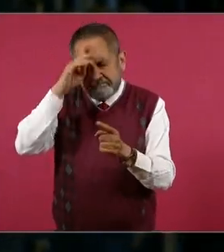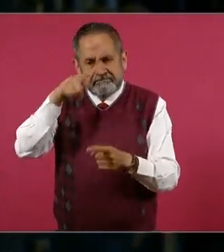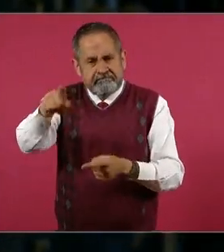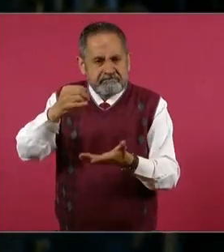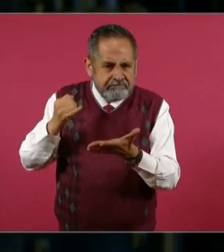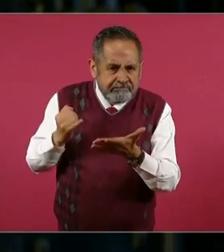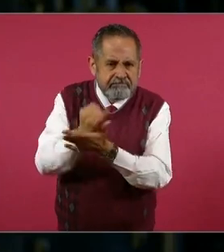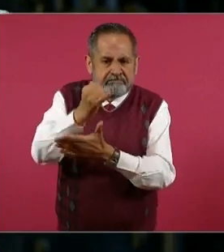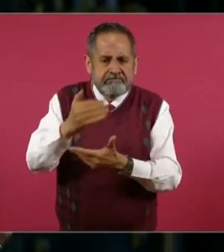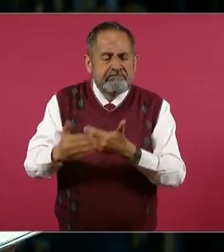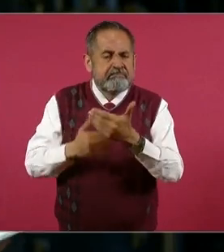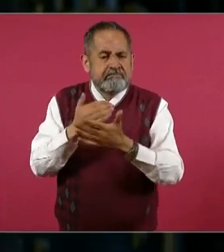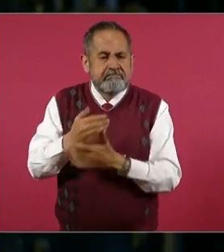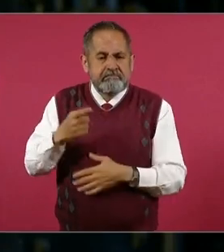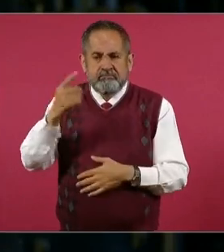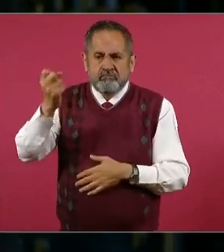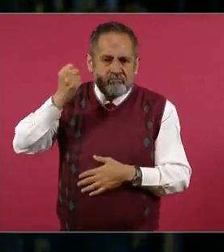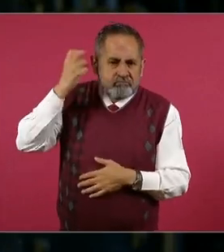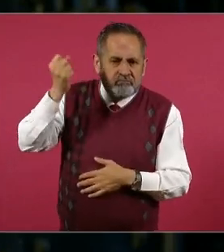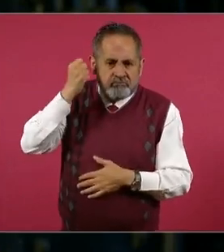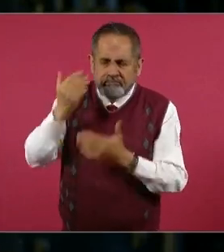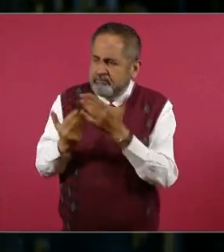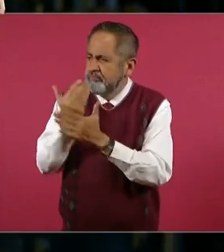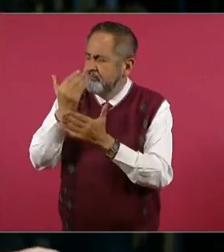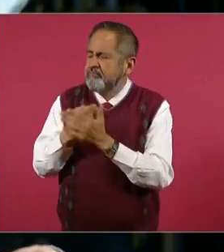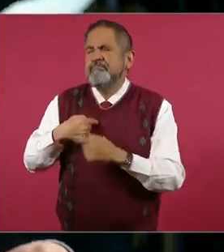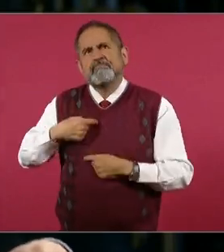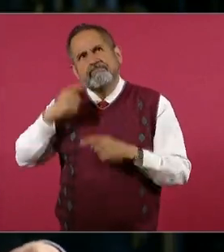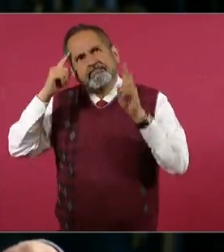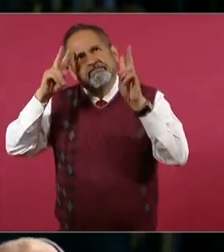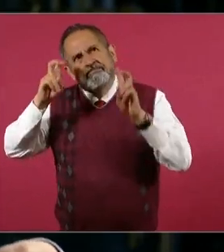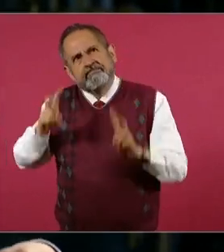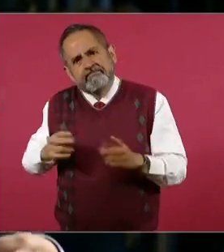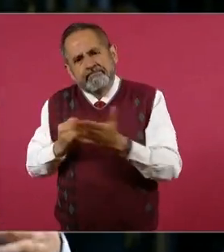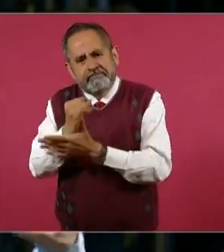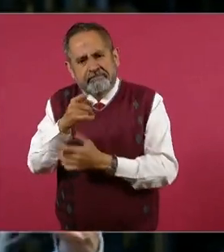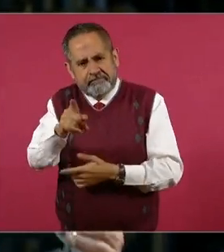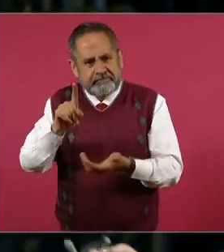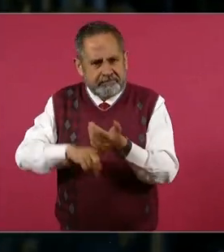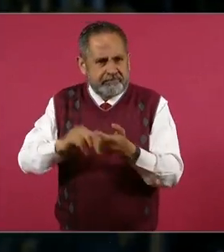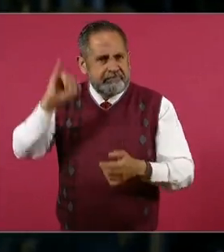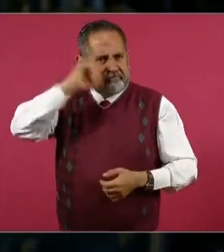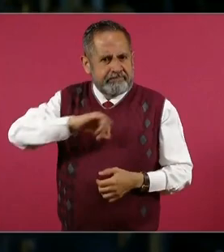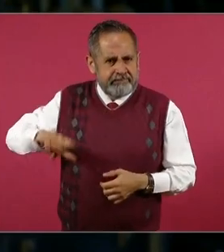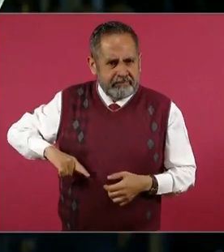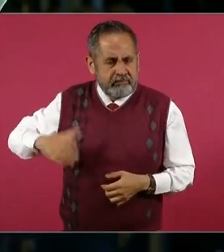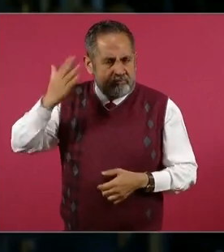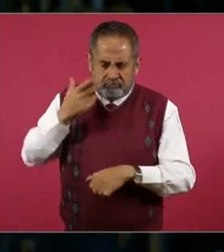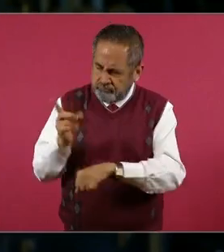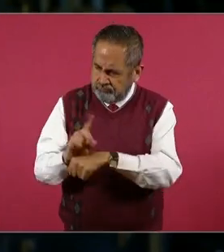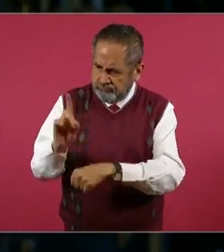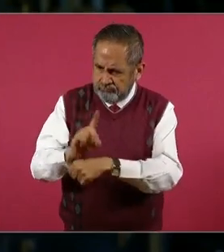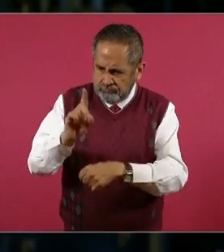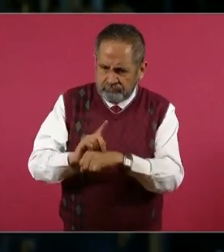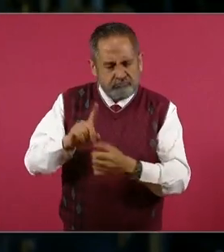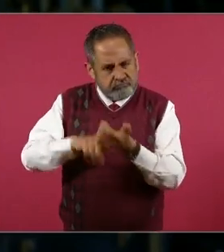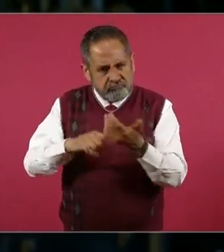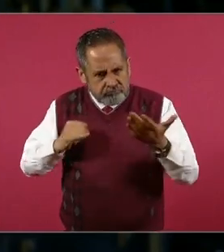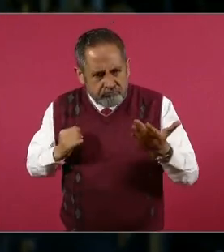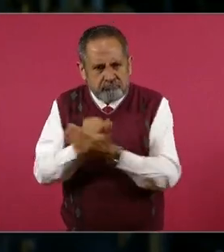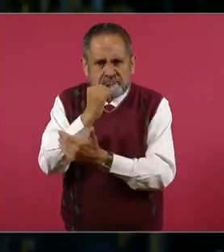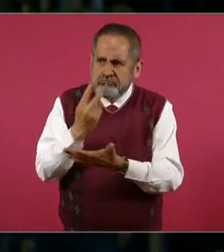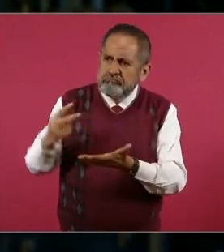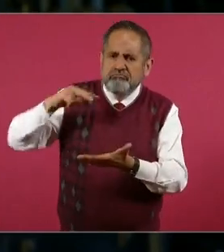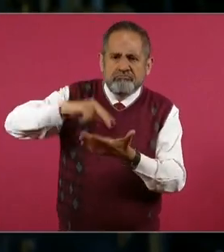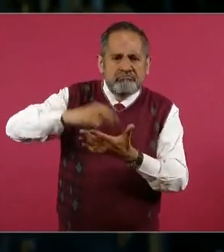decide sus conferencias mañaneras. Digo, lo vimos cuando fue jefe de gobierno, que diariamente también usted salía,